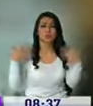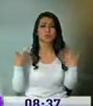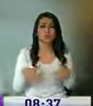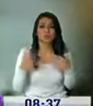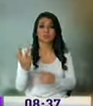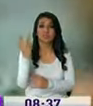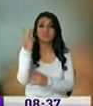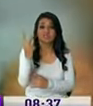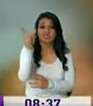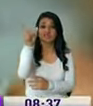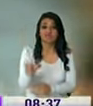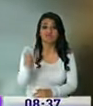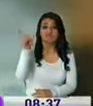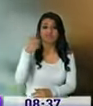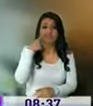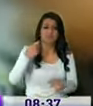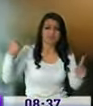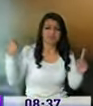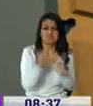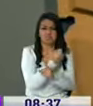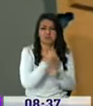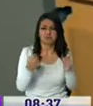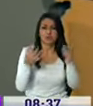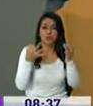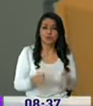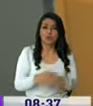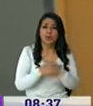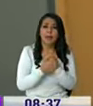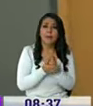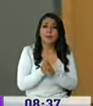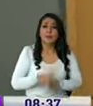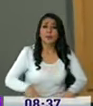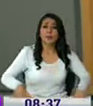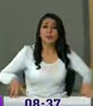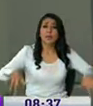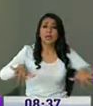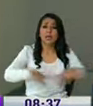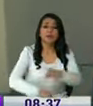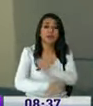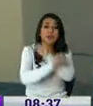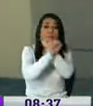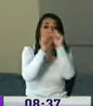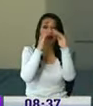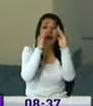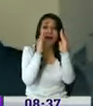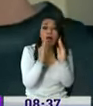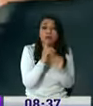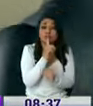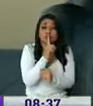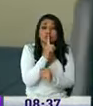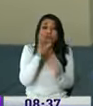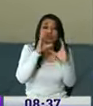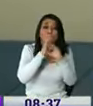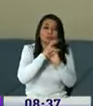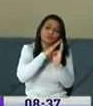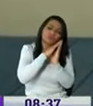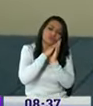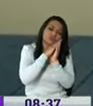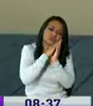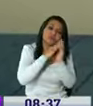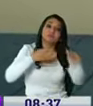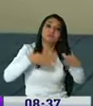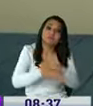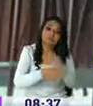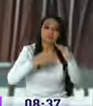tres aviesos antisociales que aprovecharon el silencio sepulcral de la madrugada para embestir su vivienda ubicada en las